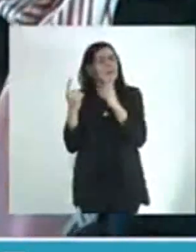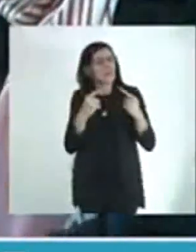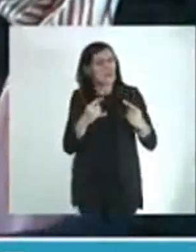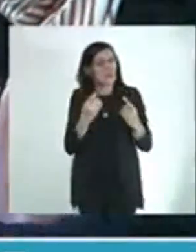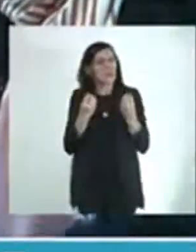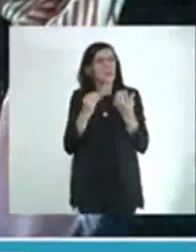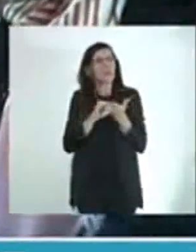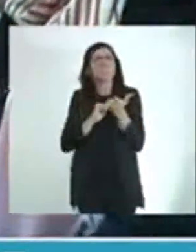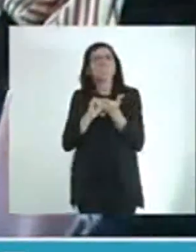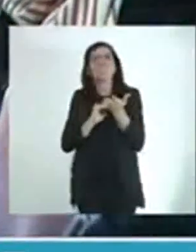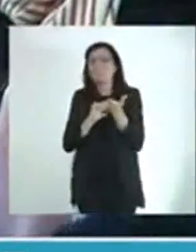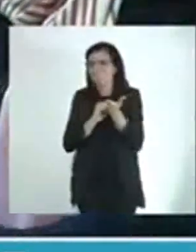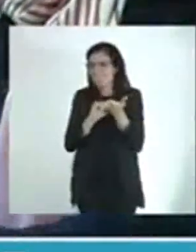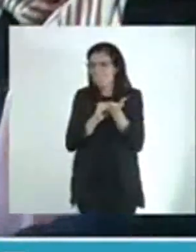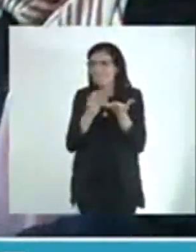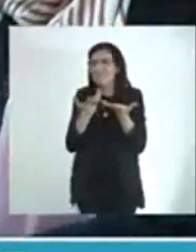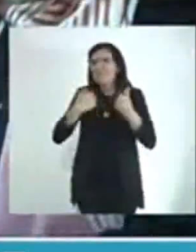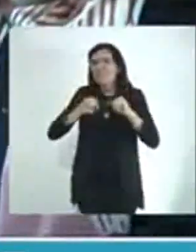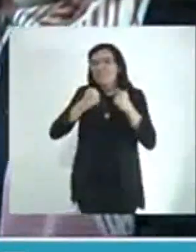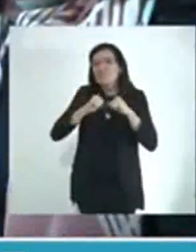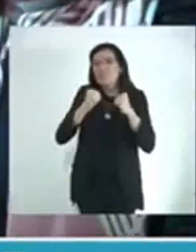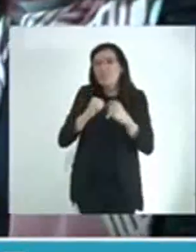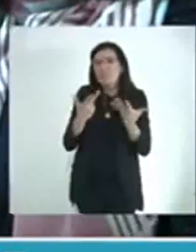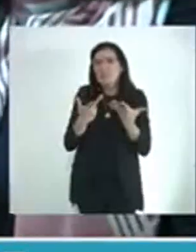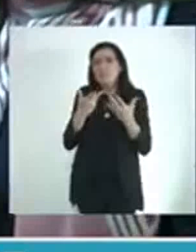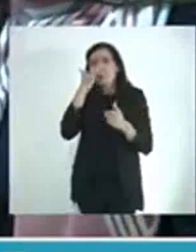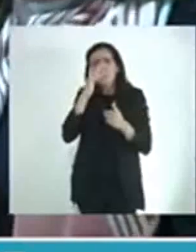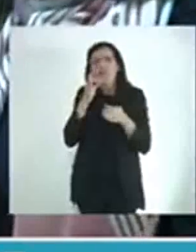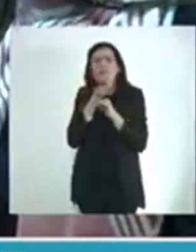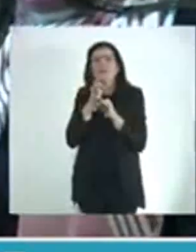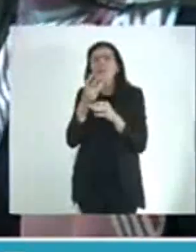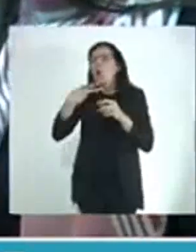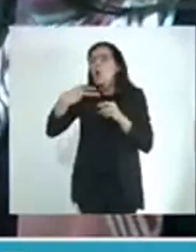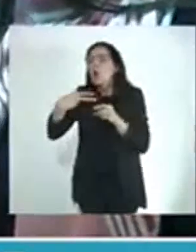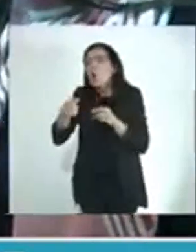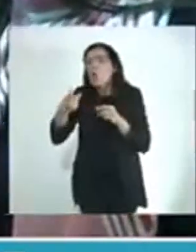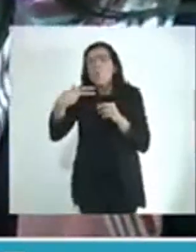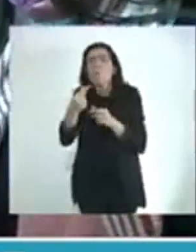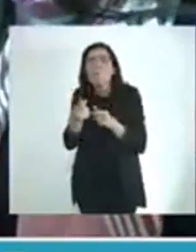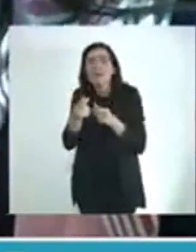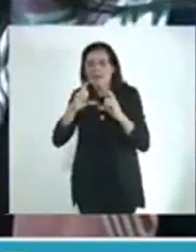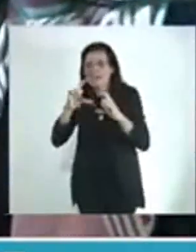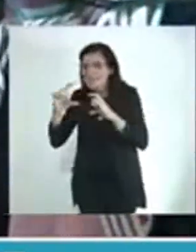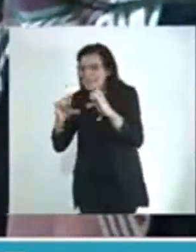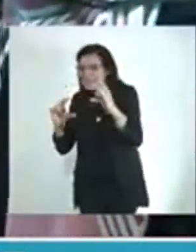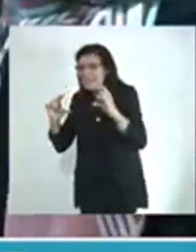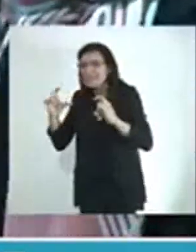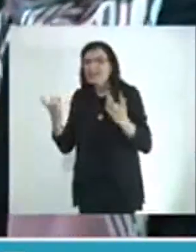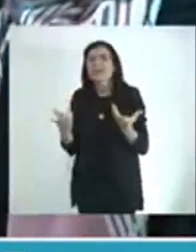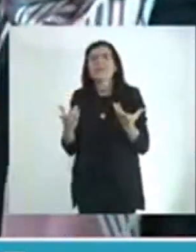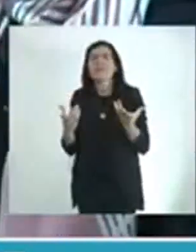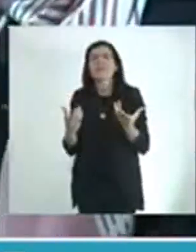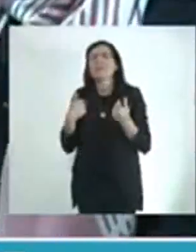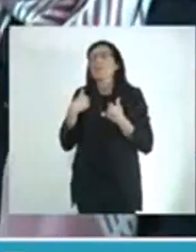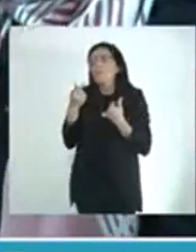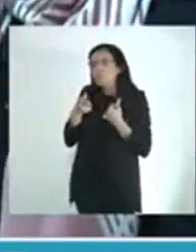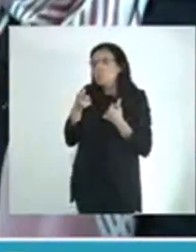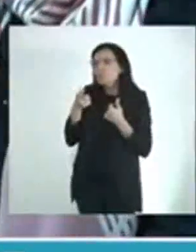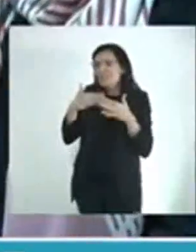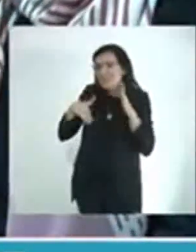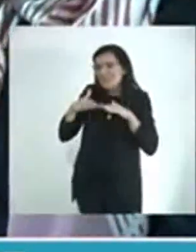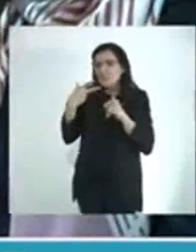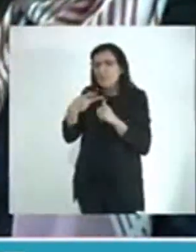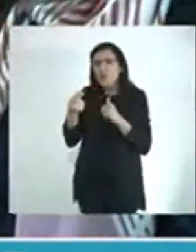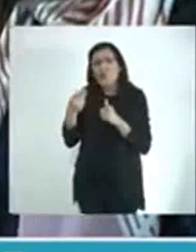el uso desde lo más mínimo hasta la compra del insumo. Entonces le enseñamos al docente a cómo gestionar, cómo